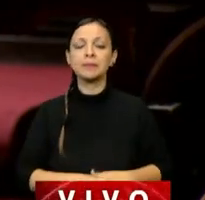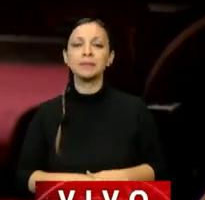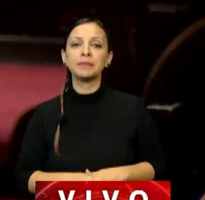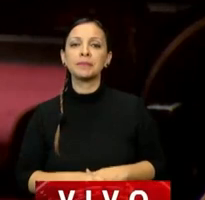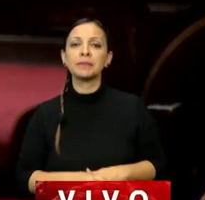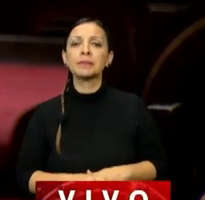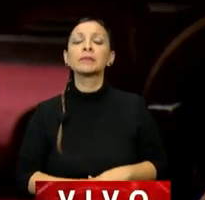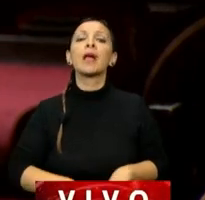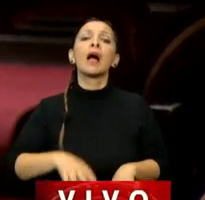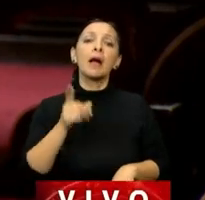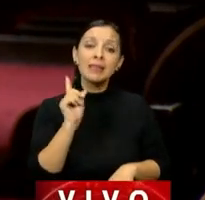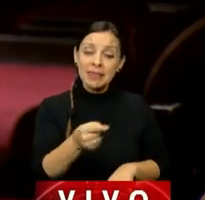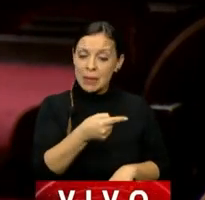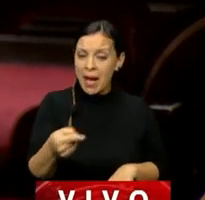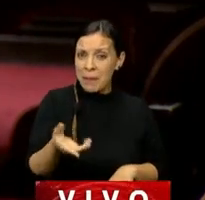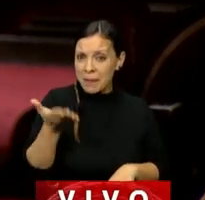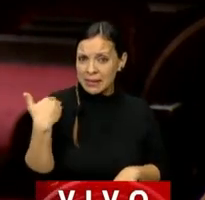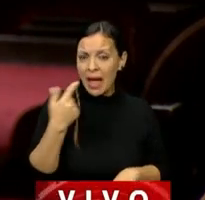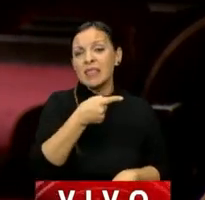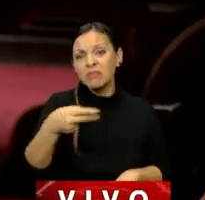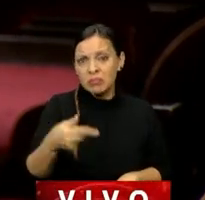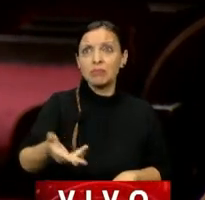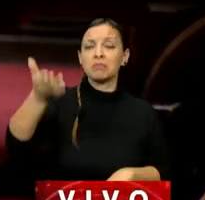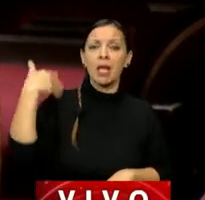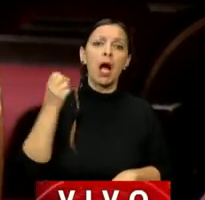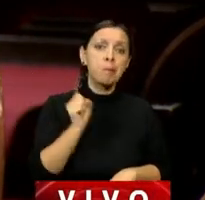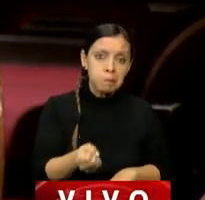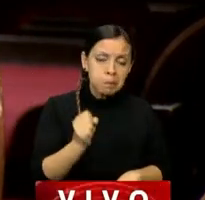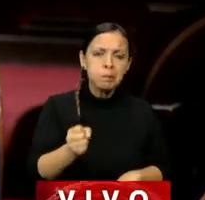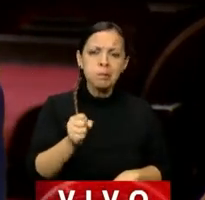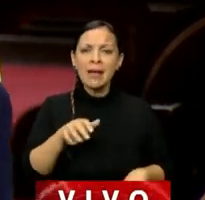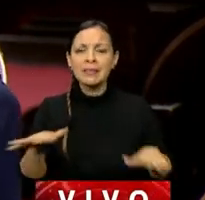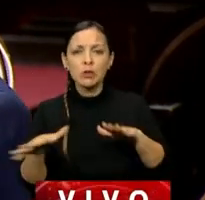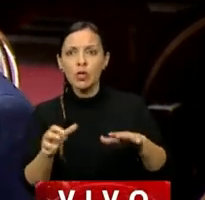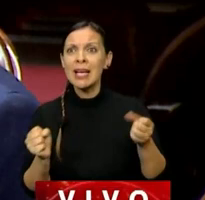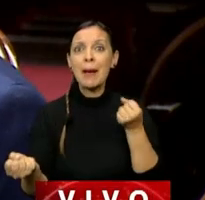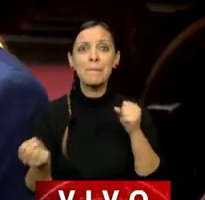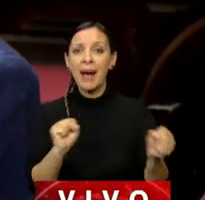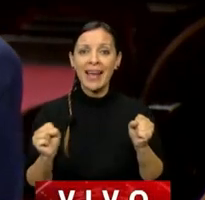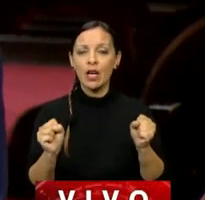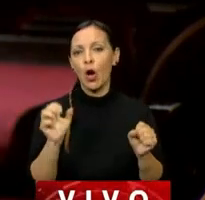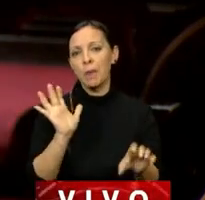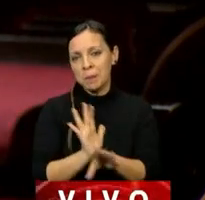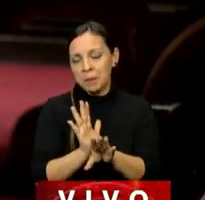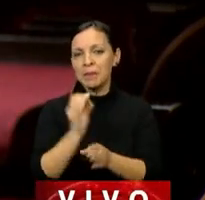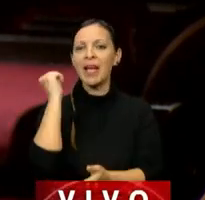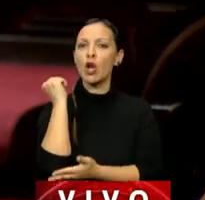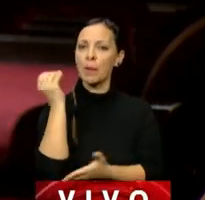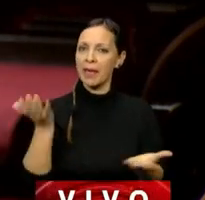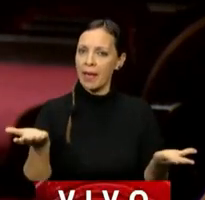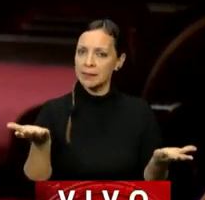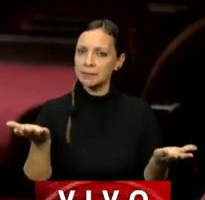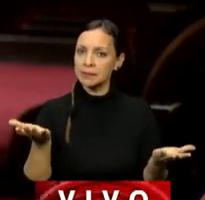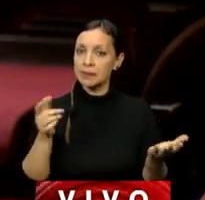tuvimos la semana pasada y la anterior escenas de pánico económico que hoy tienen